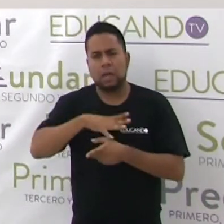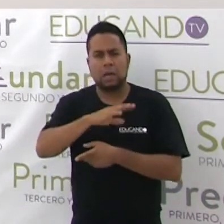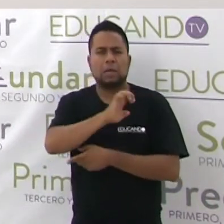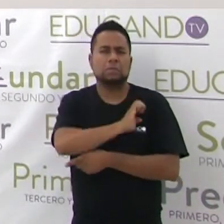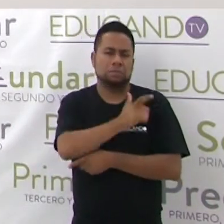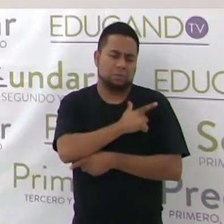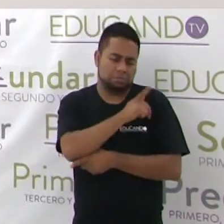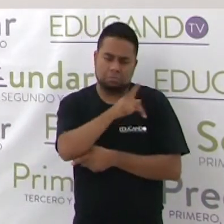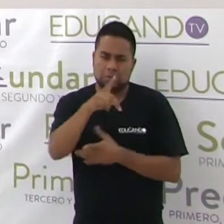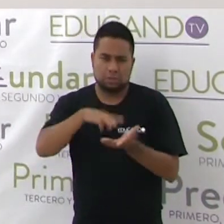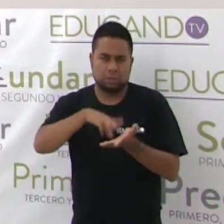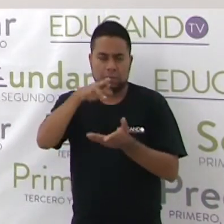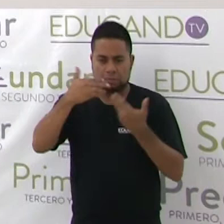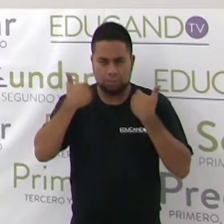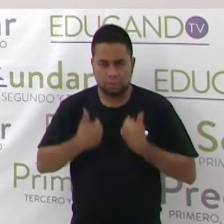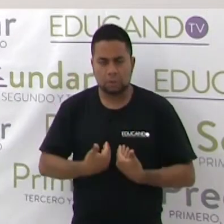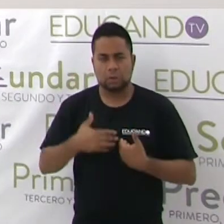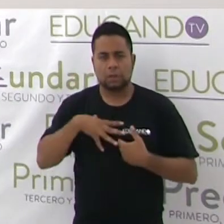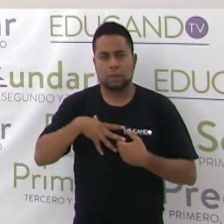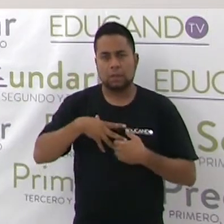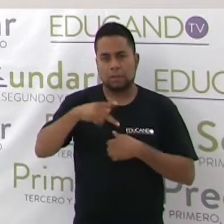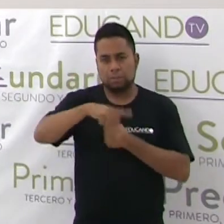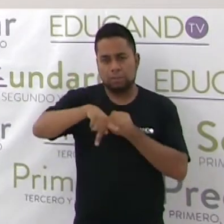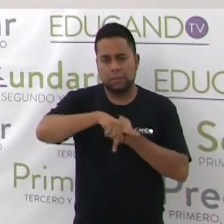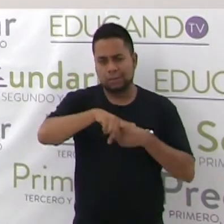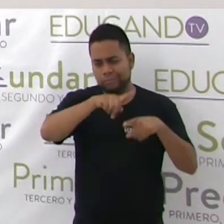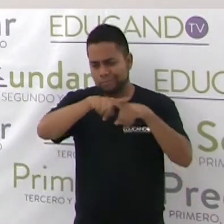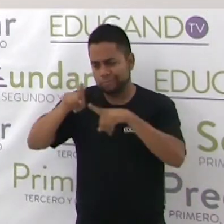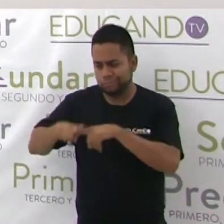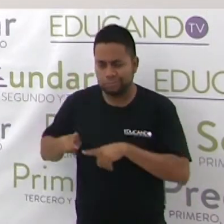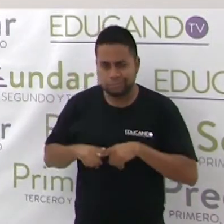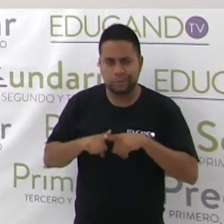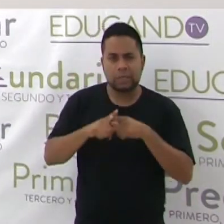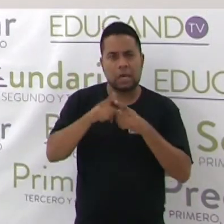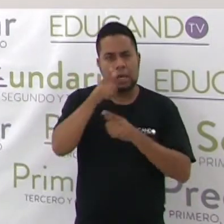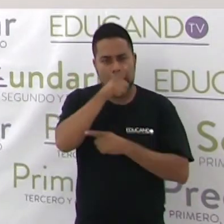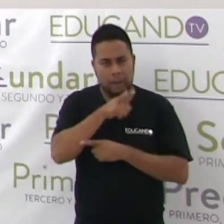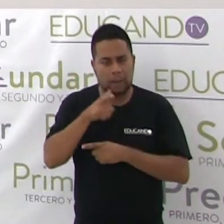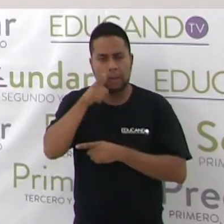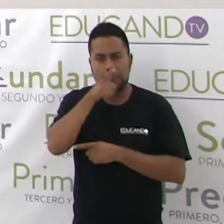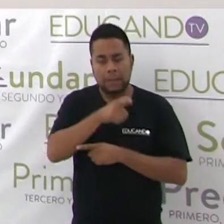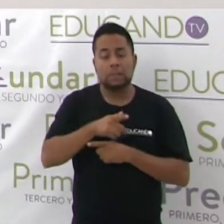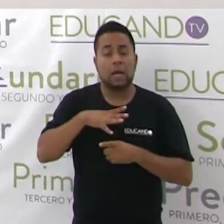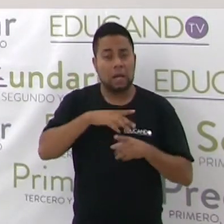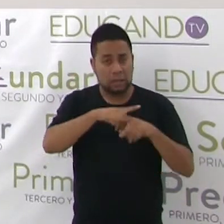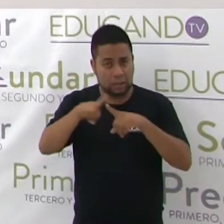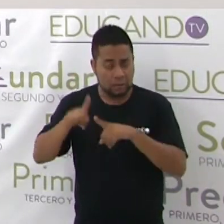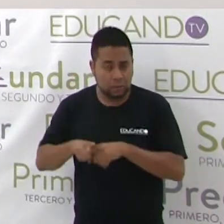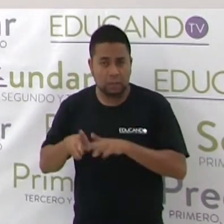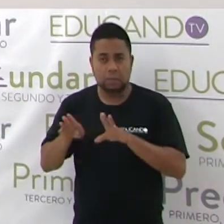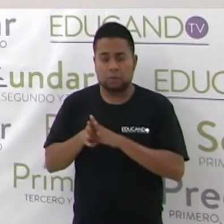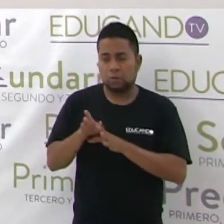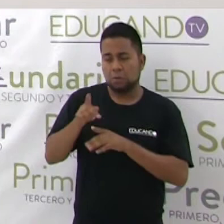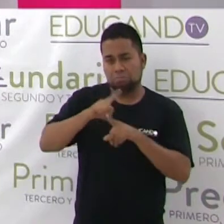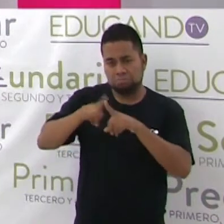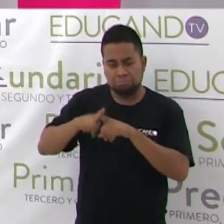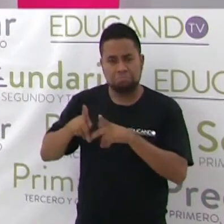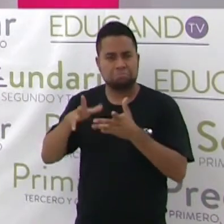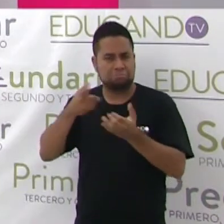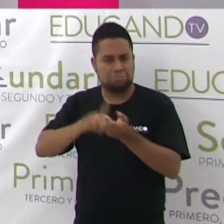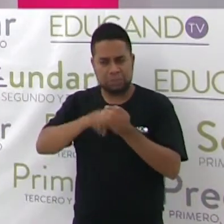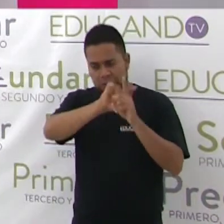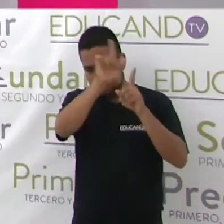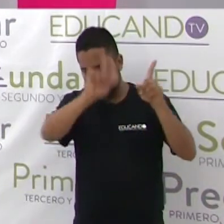español. Nosotros somos un país multilingüístico porque tenemos diferentes lenguas y manejamos diferentes lenguas en